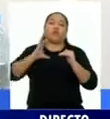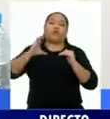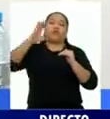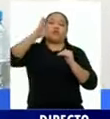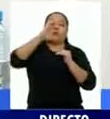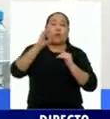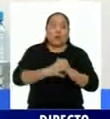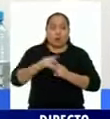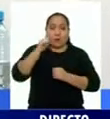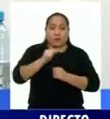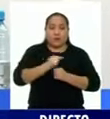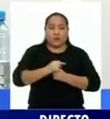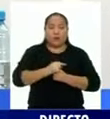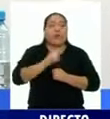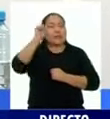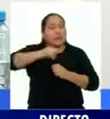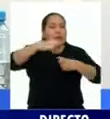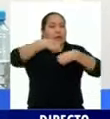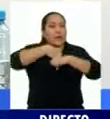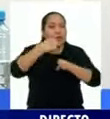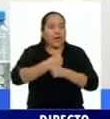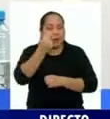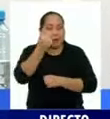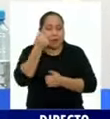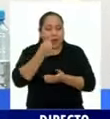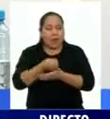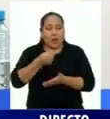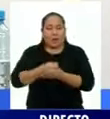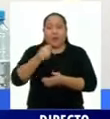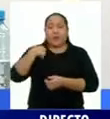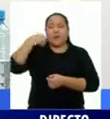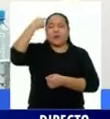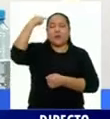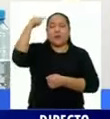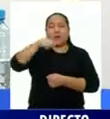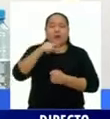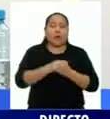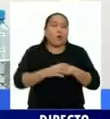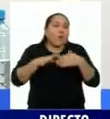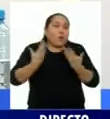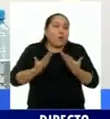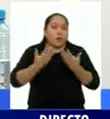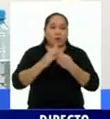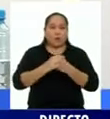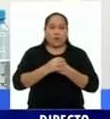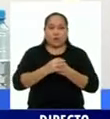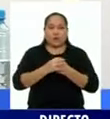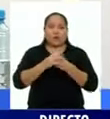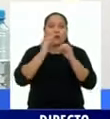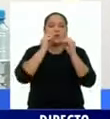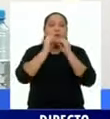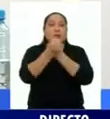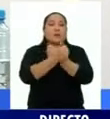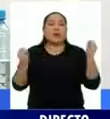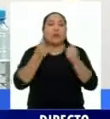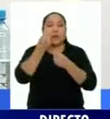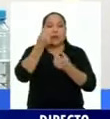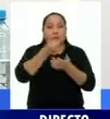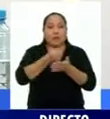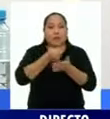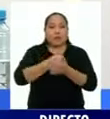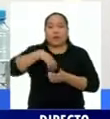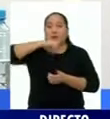¿no? Pensando que así podemos salvarnos de esa especie de ley de gravedad que nos dice, para